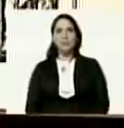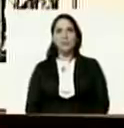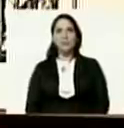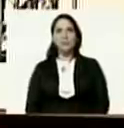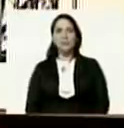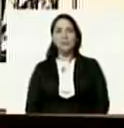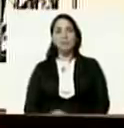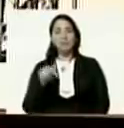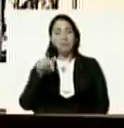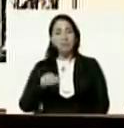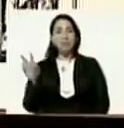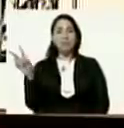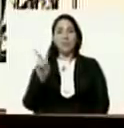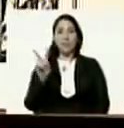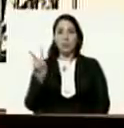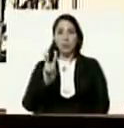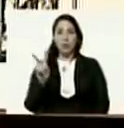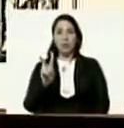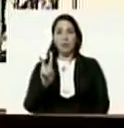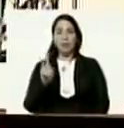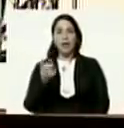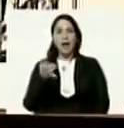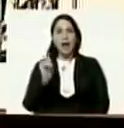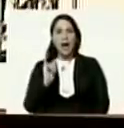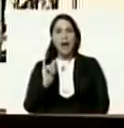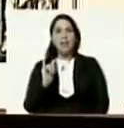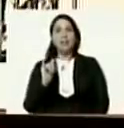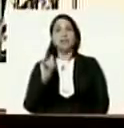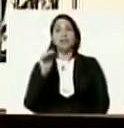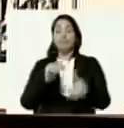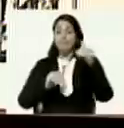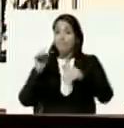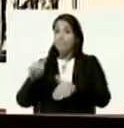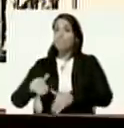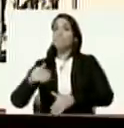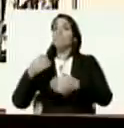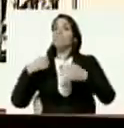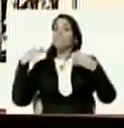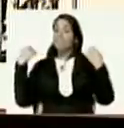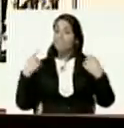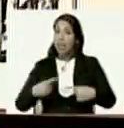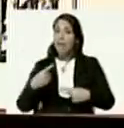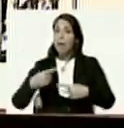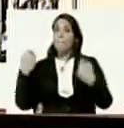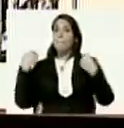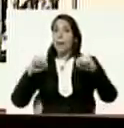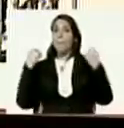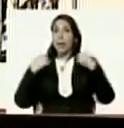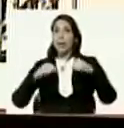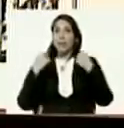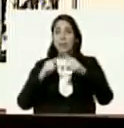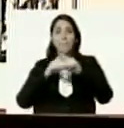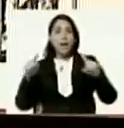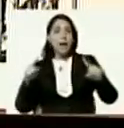en Venezuela hay elecciones. A prepararse para las elecciones de la Asamblea